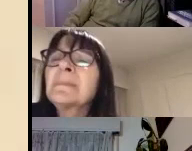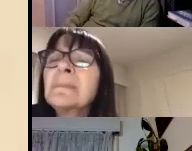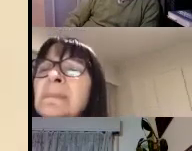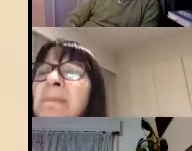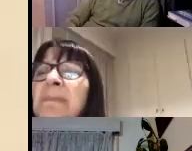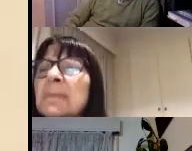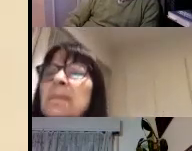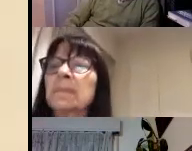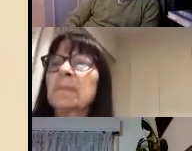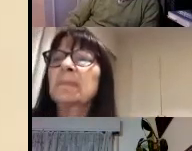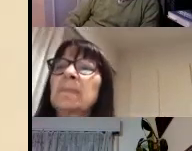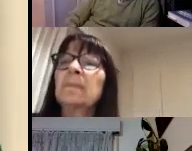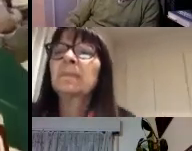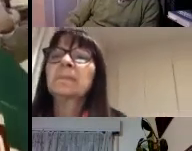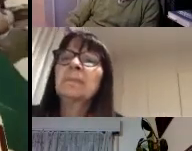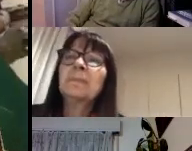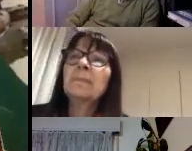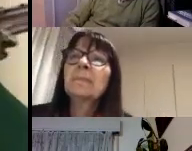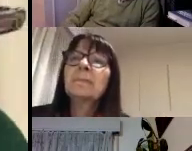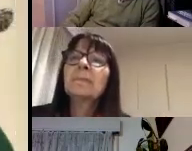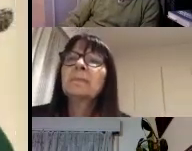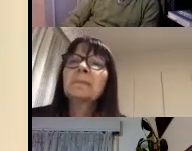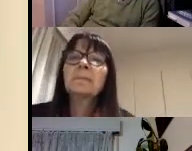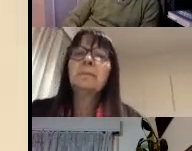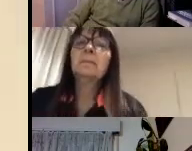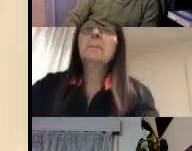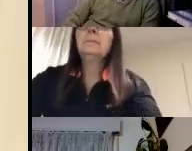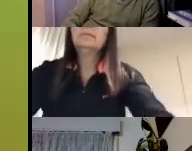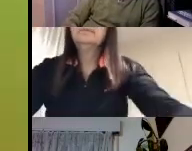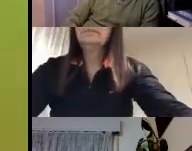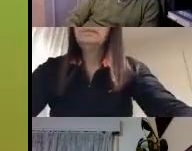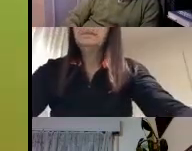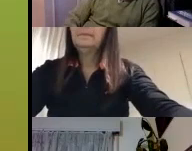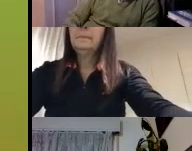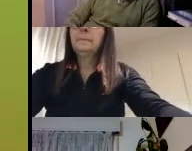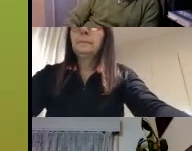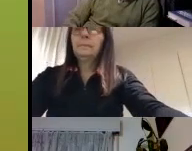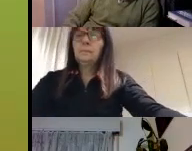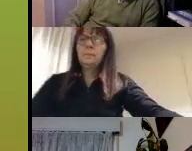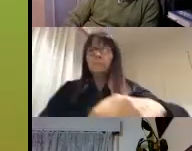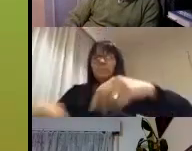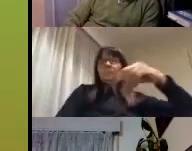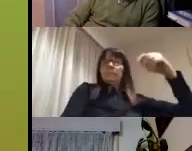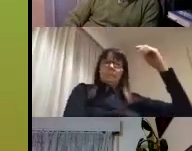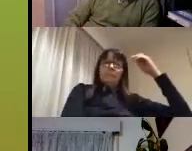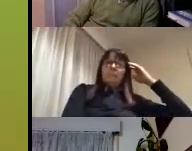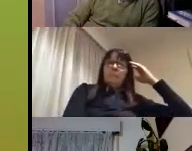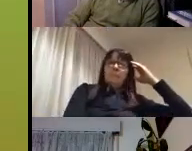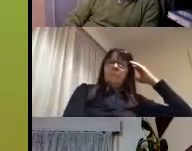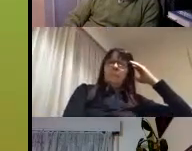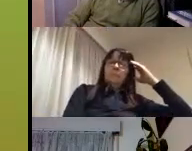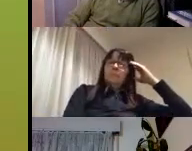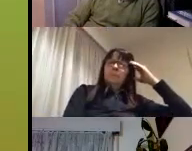fuimos a participar fue el 13 de febrero que ahí estuvo